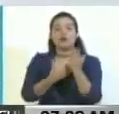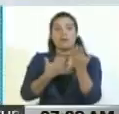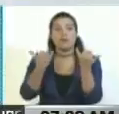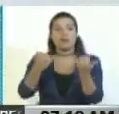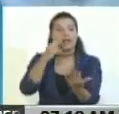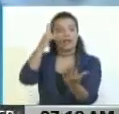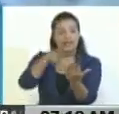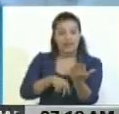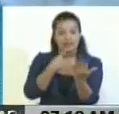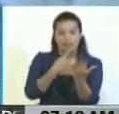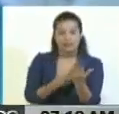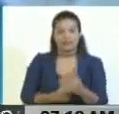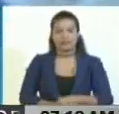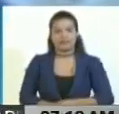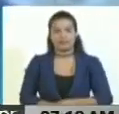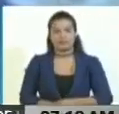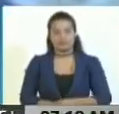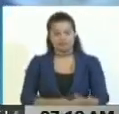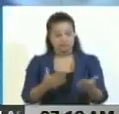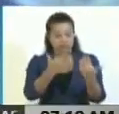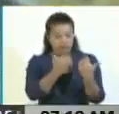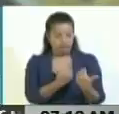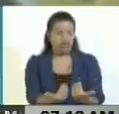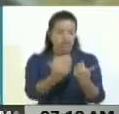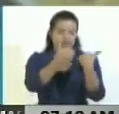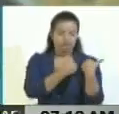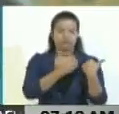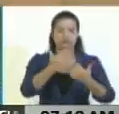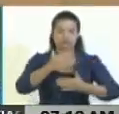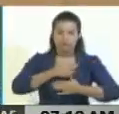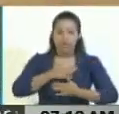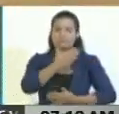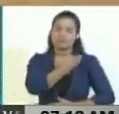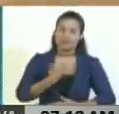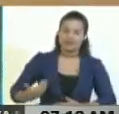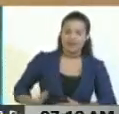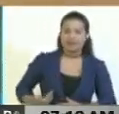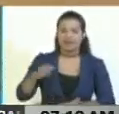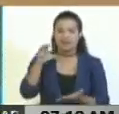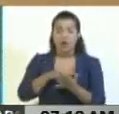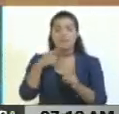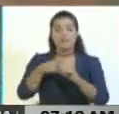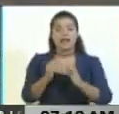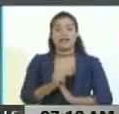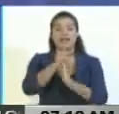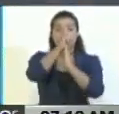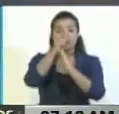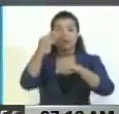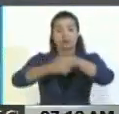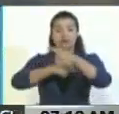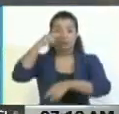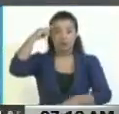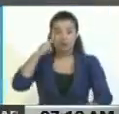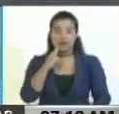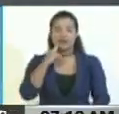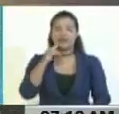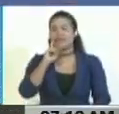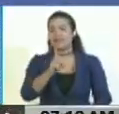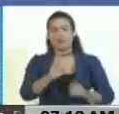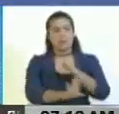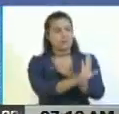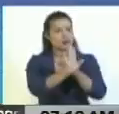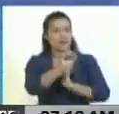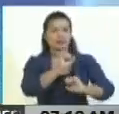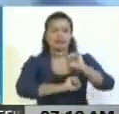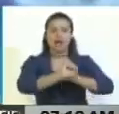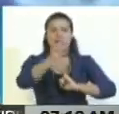inmediata lectura. Es mi deber como jefe del Estado y líder de la Revolución Bolivariana proteger a nuestro pueblo de esta agresión